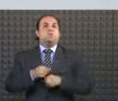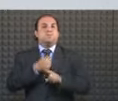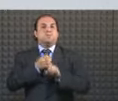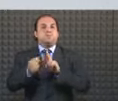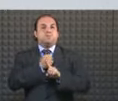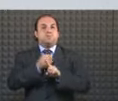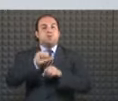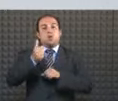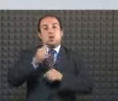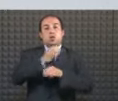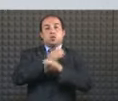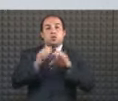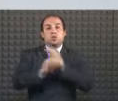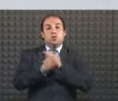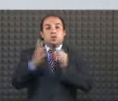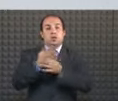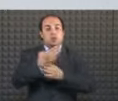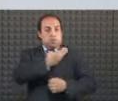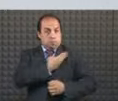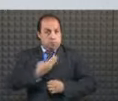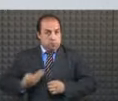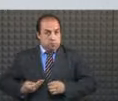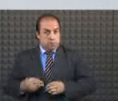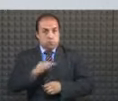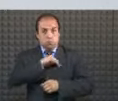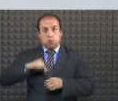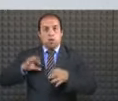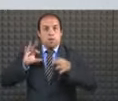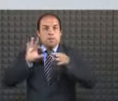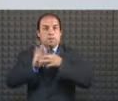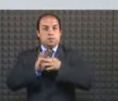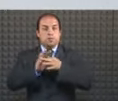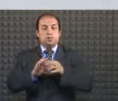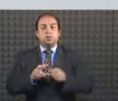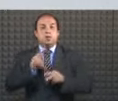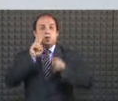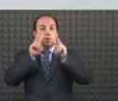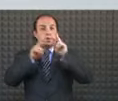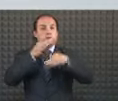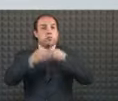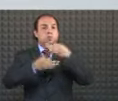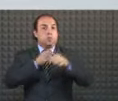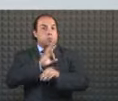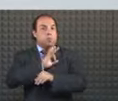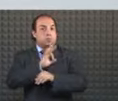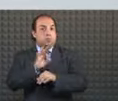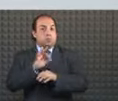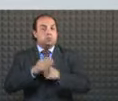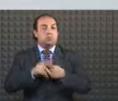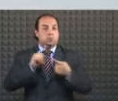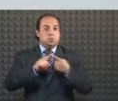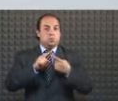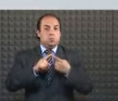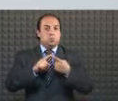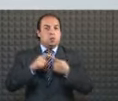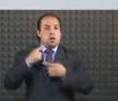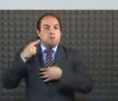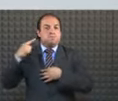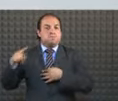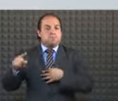la República, al que nos hemos unido. Estamos viendo todas las posibilidades, tanto de un